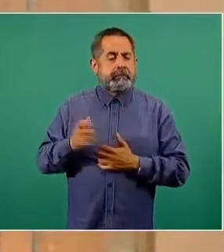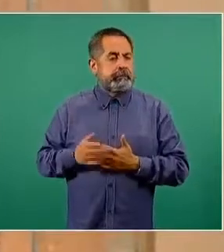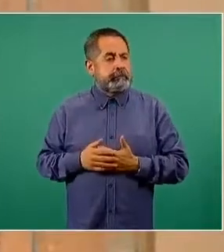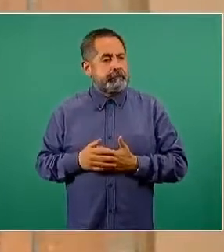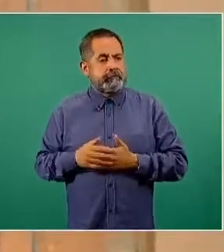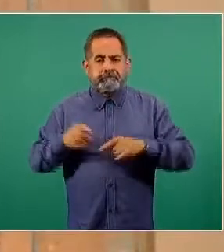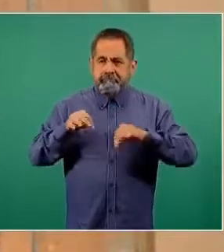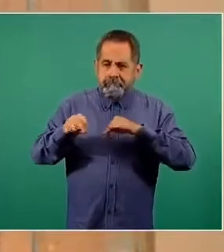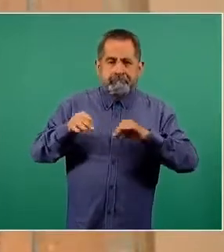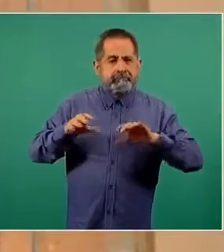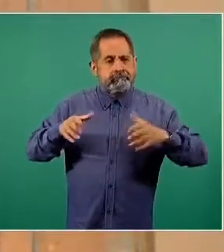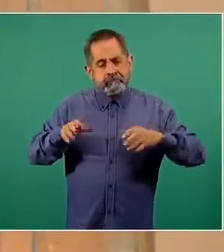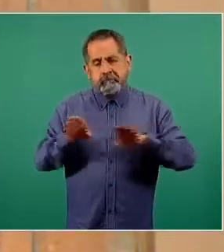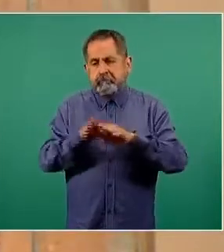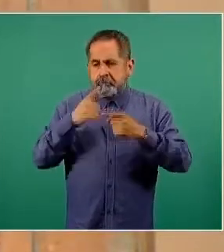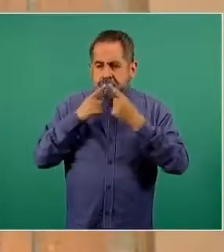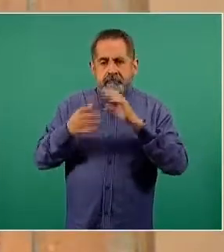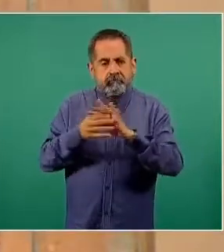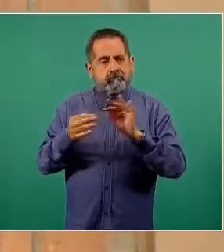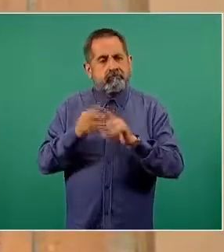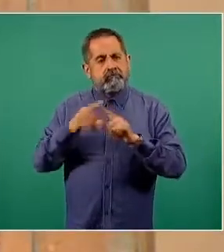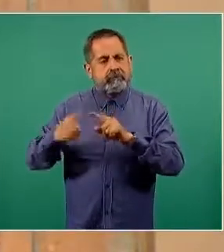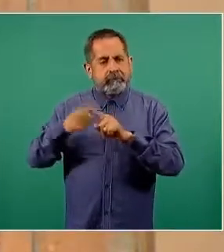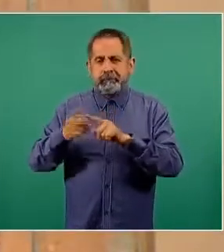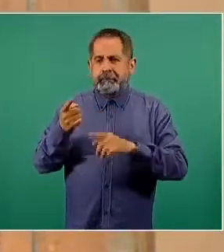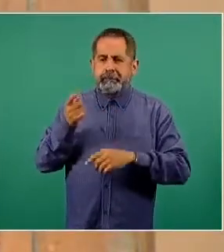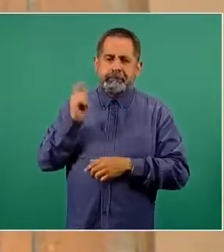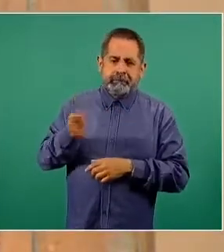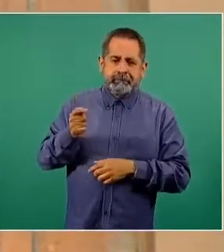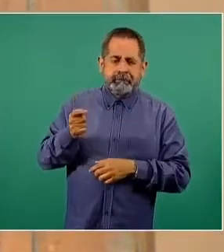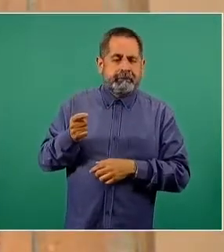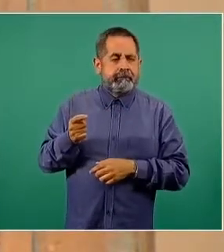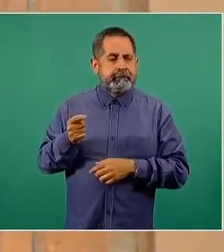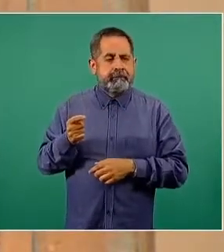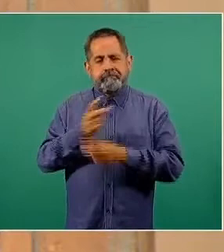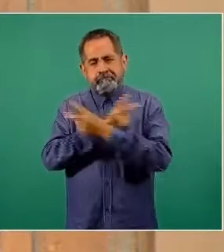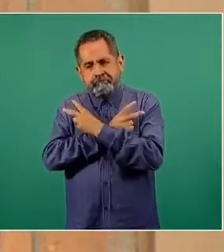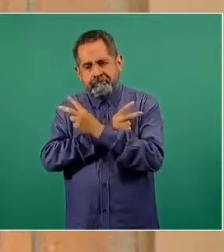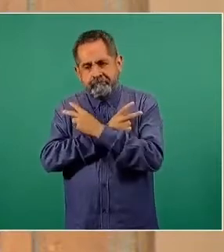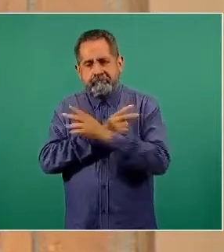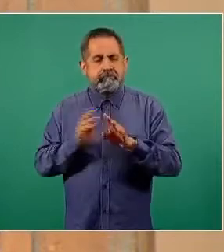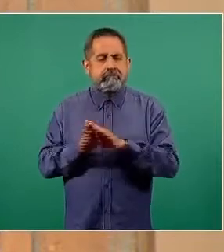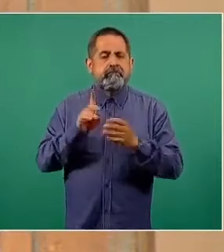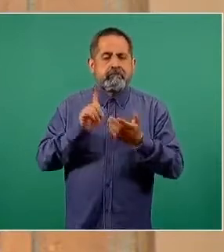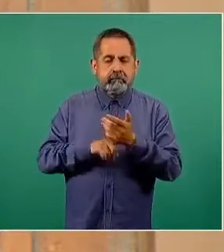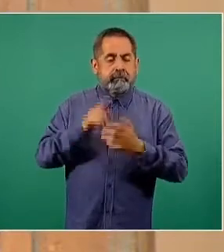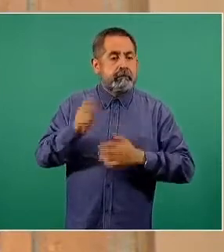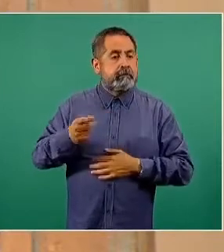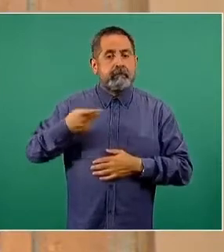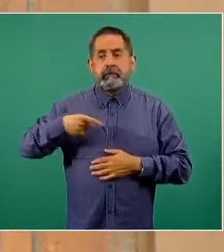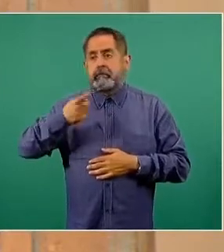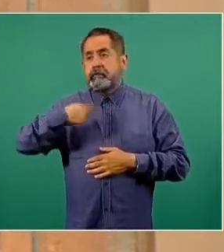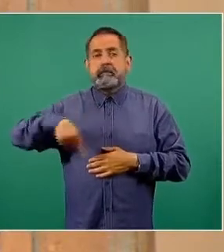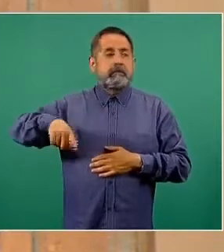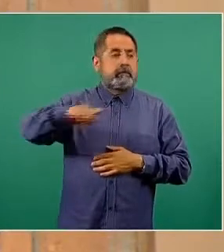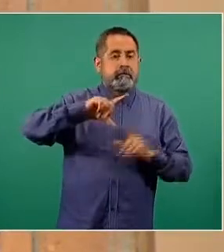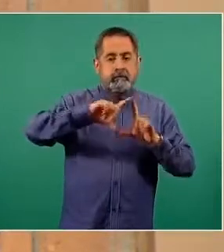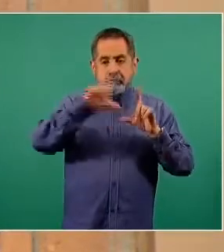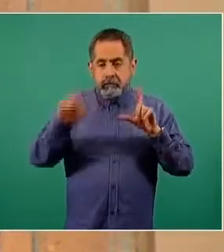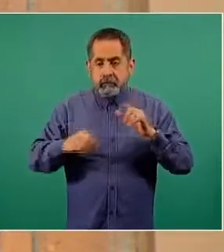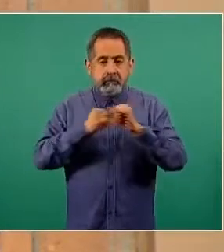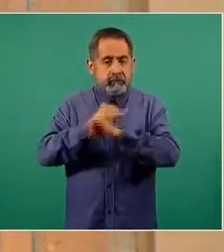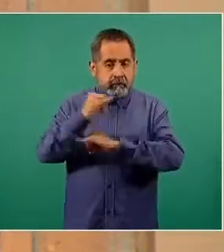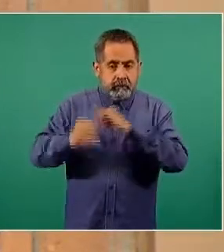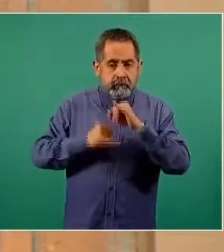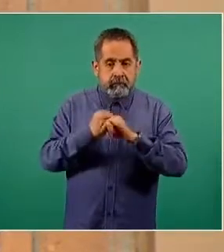las acciones que se llevaron a cabo en las semanas previas de vacaciones, y en donde obviamente tanto la población nacional como internacional